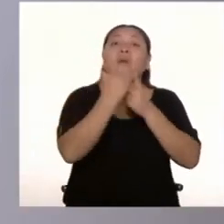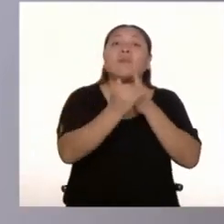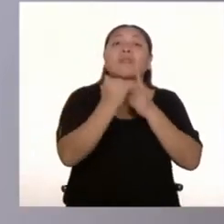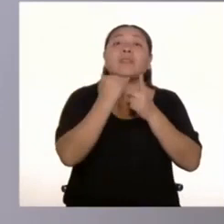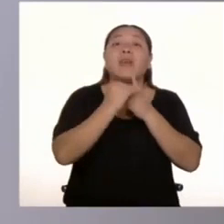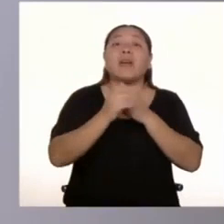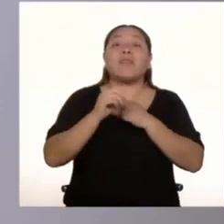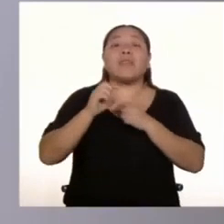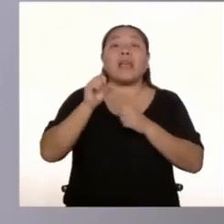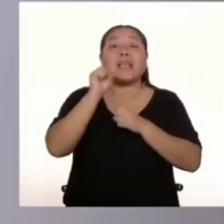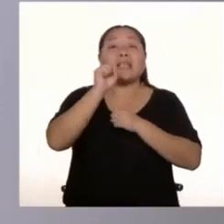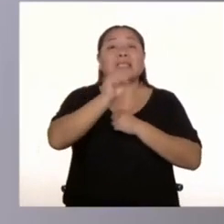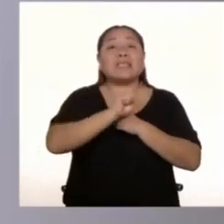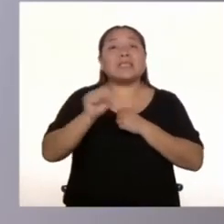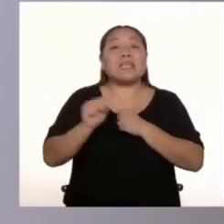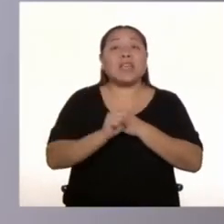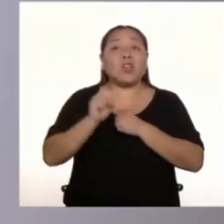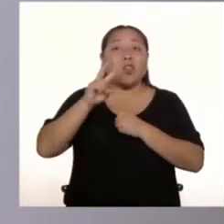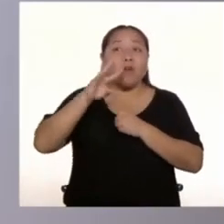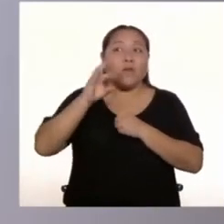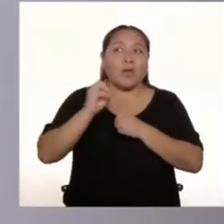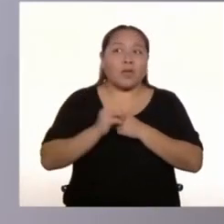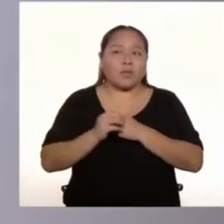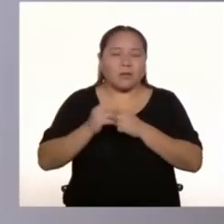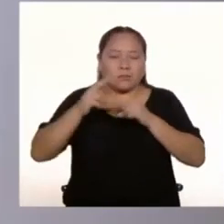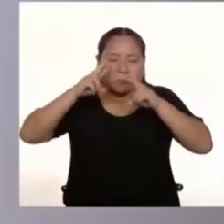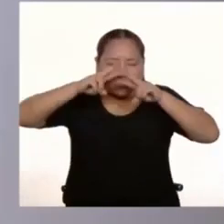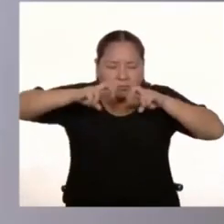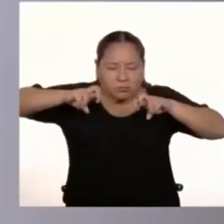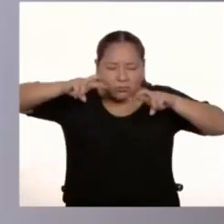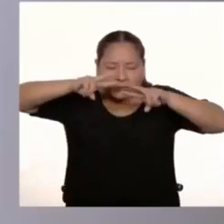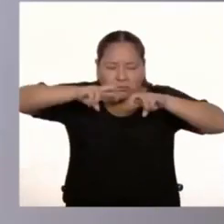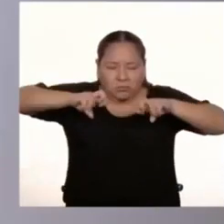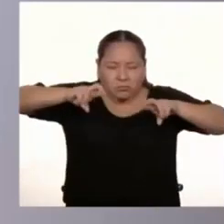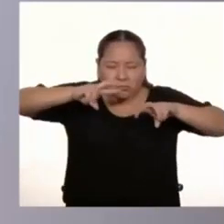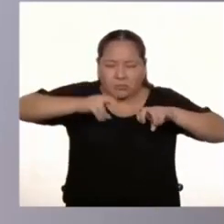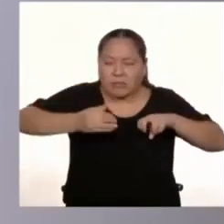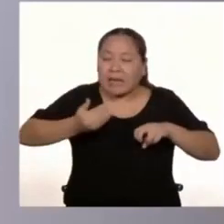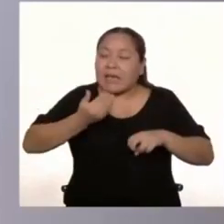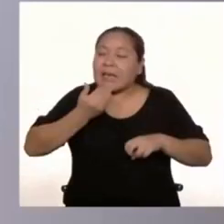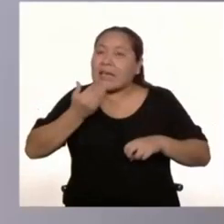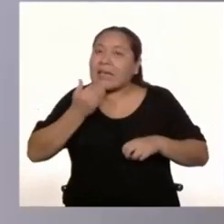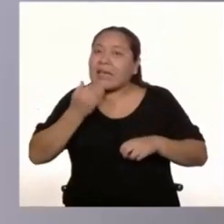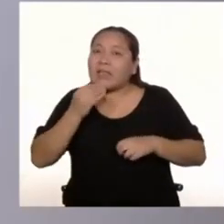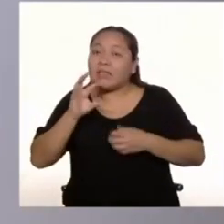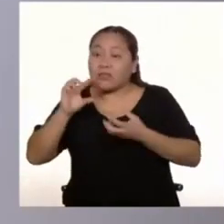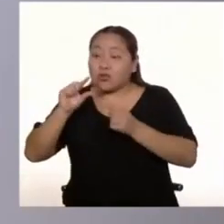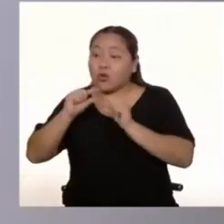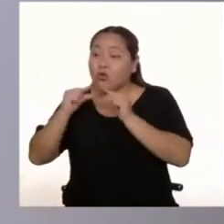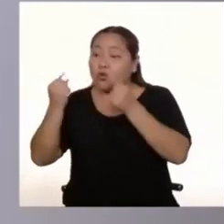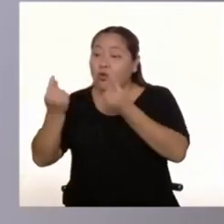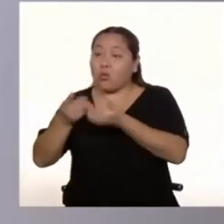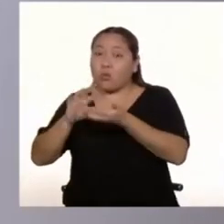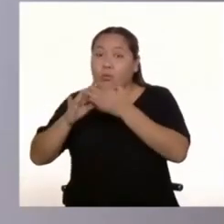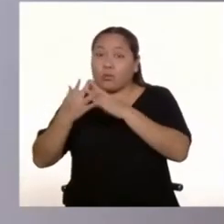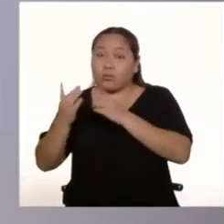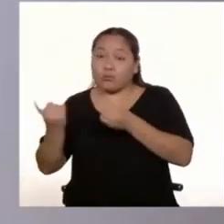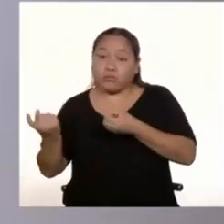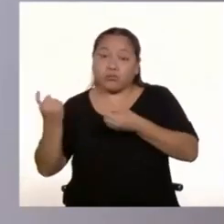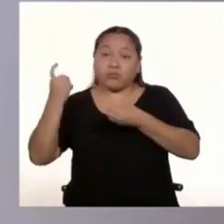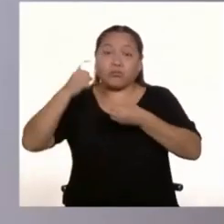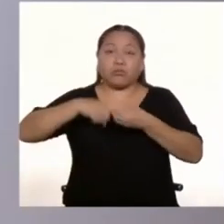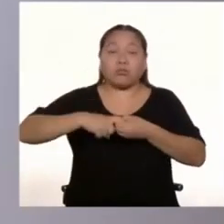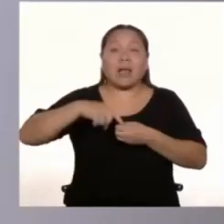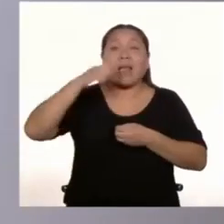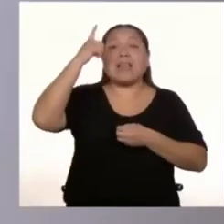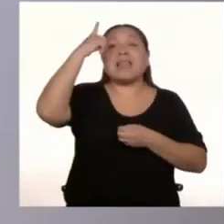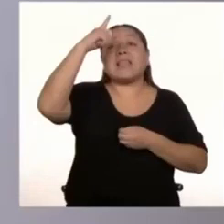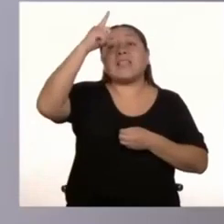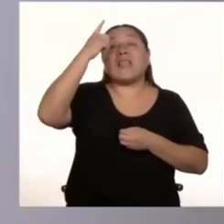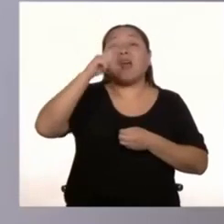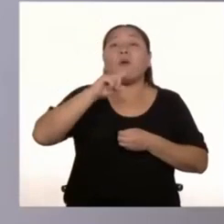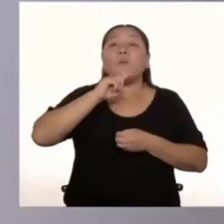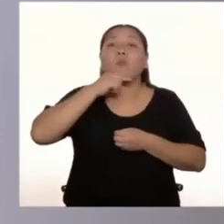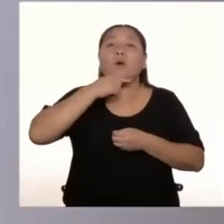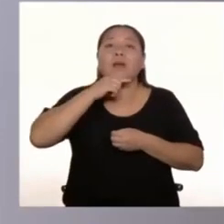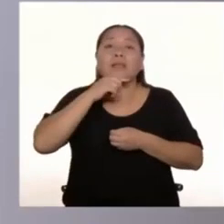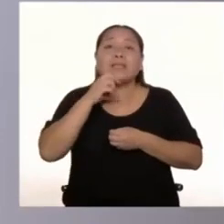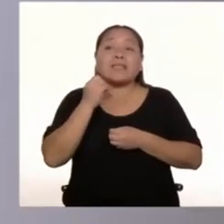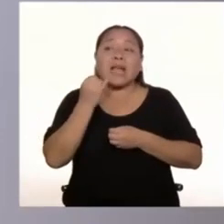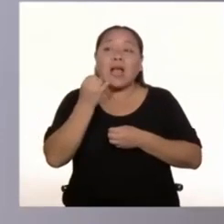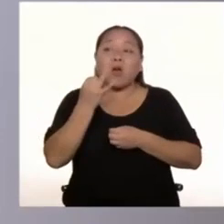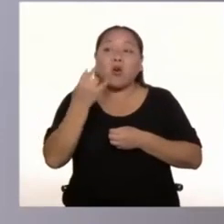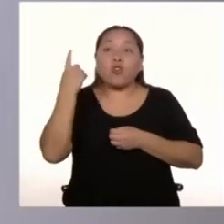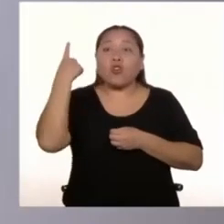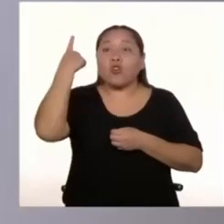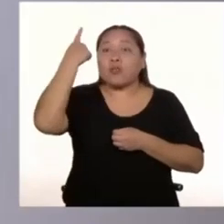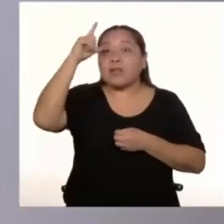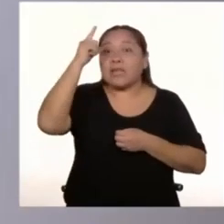se han enfatizado en estudios sobre la participación de sectores populares, el liderazgo de las mujeres y de ciertos líderes